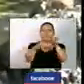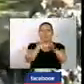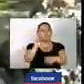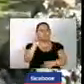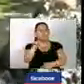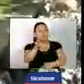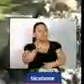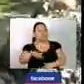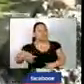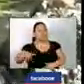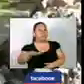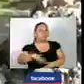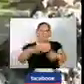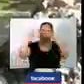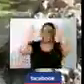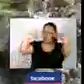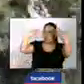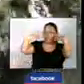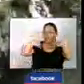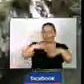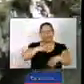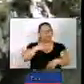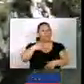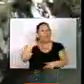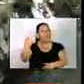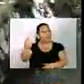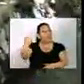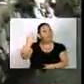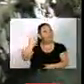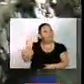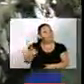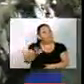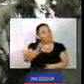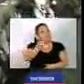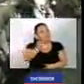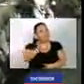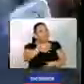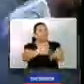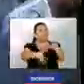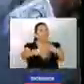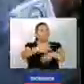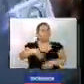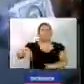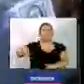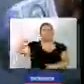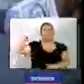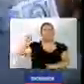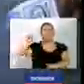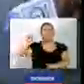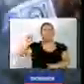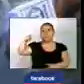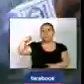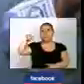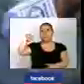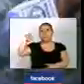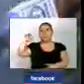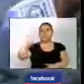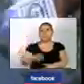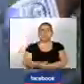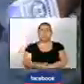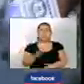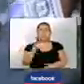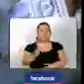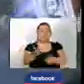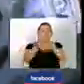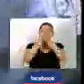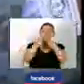ha convertido en un balneario casi obligatorio para las personas que regresan de Playa del Espino Le puedo decir que aquí es la mejor